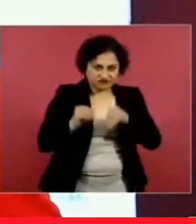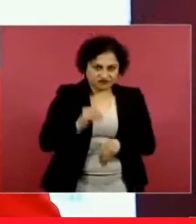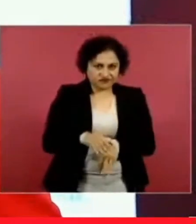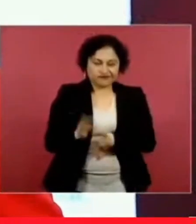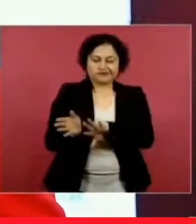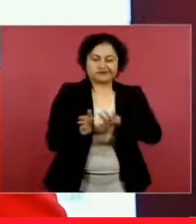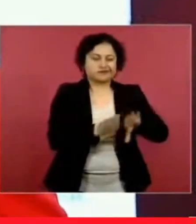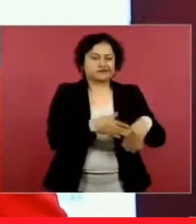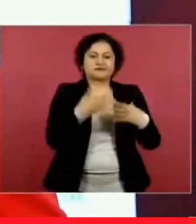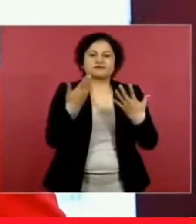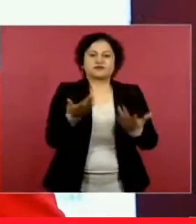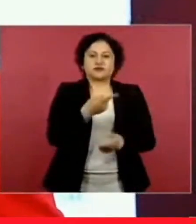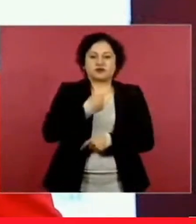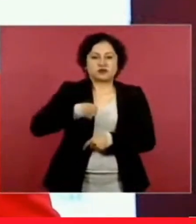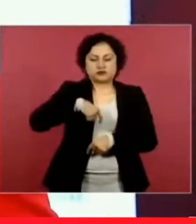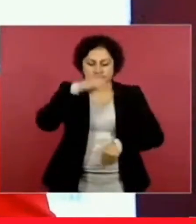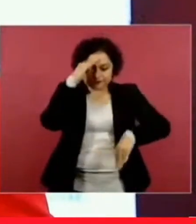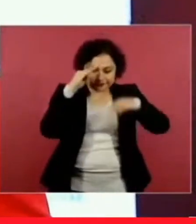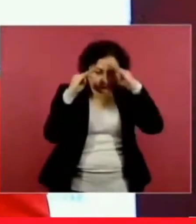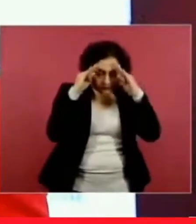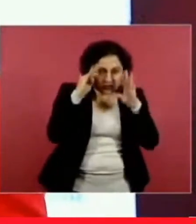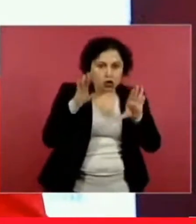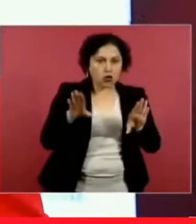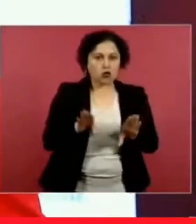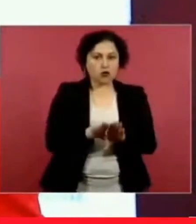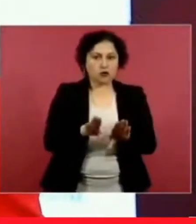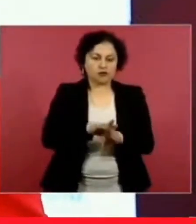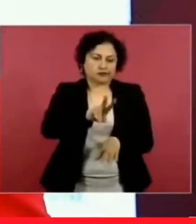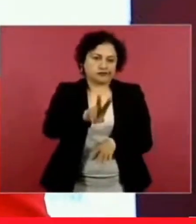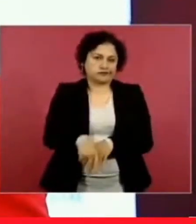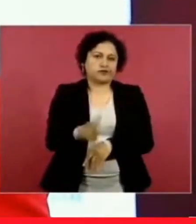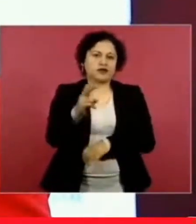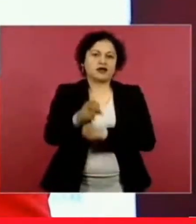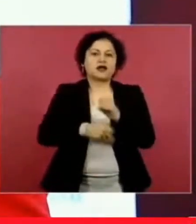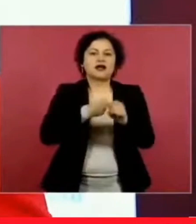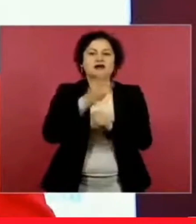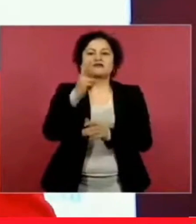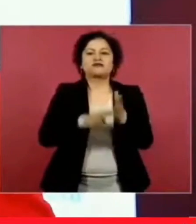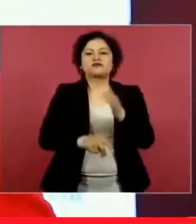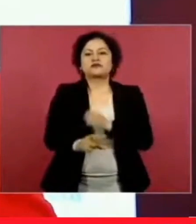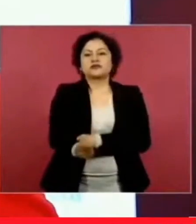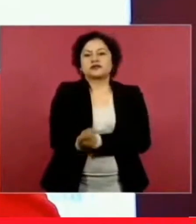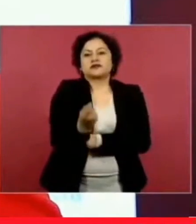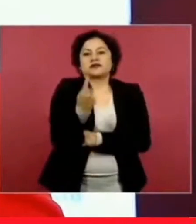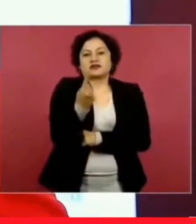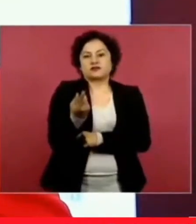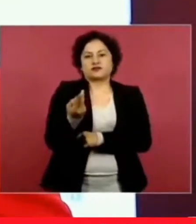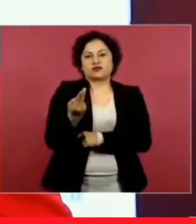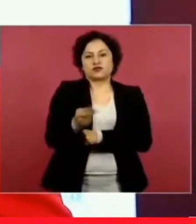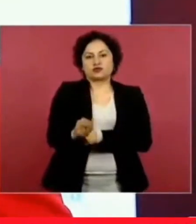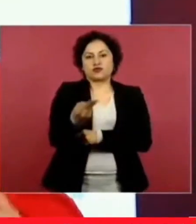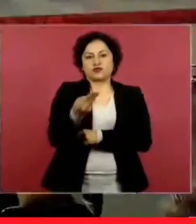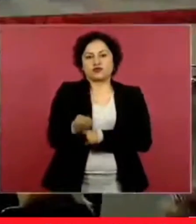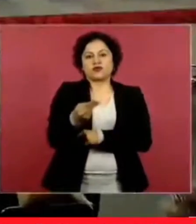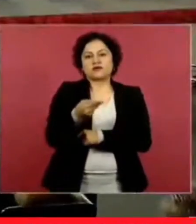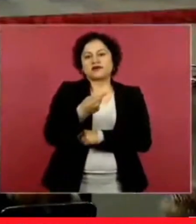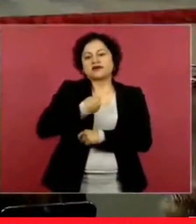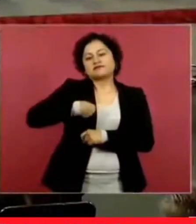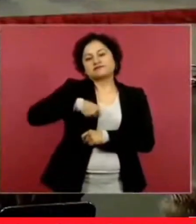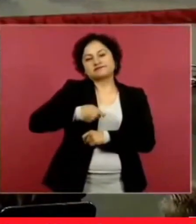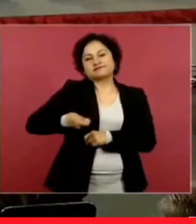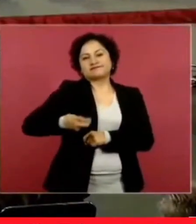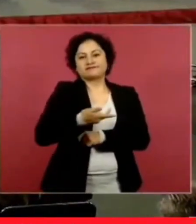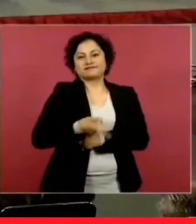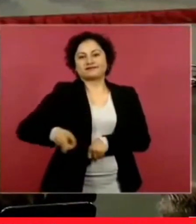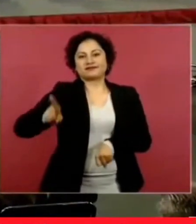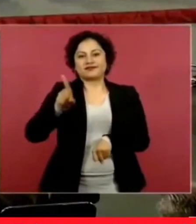desarrollar esta cadena de suministros e hicimos en noviembre del 2021 lo que le llamamos el día del proveedor y lo que hicimos fue abrir las